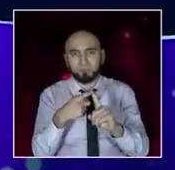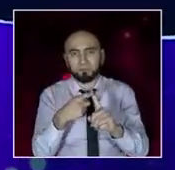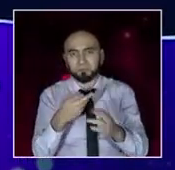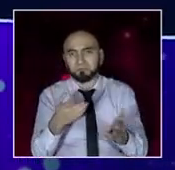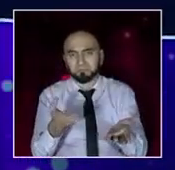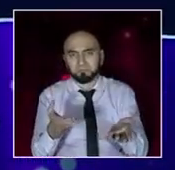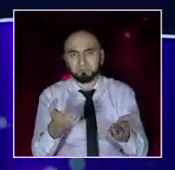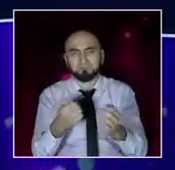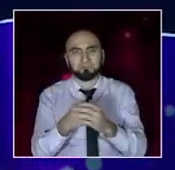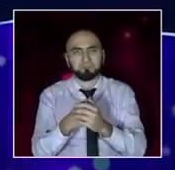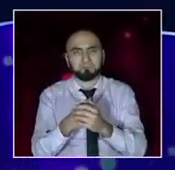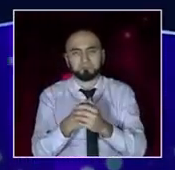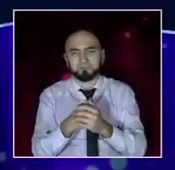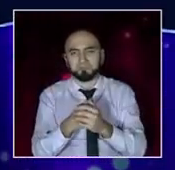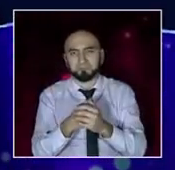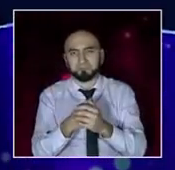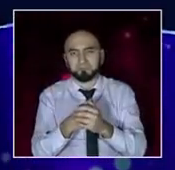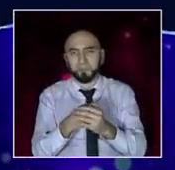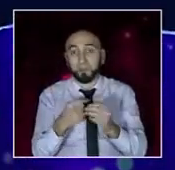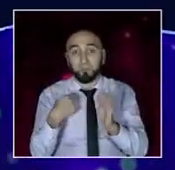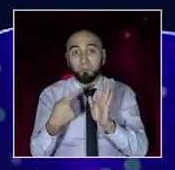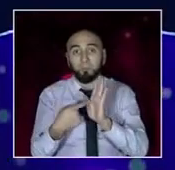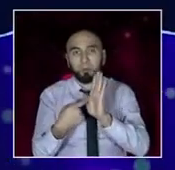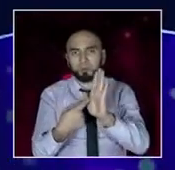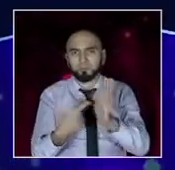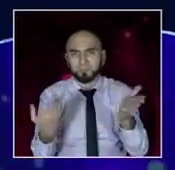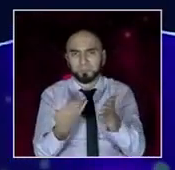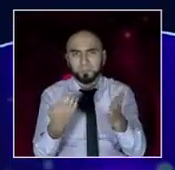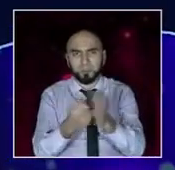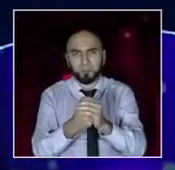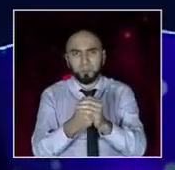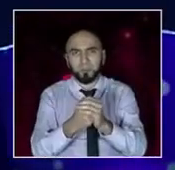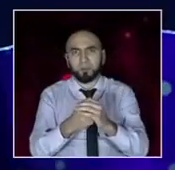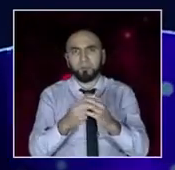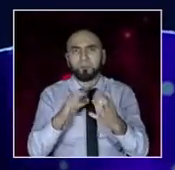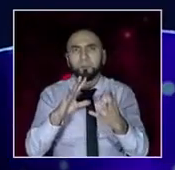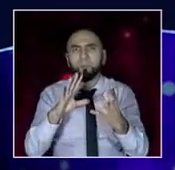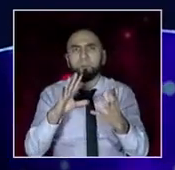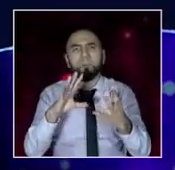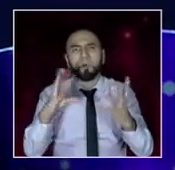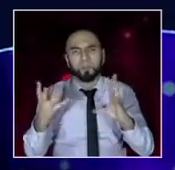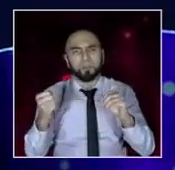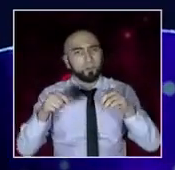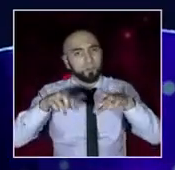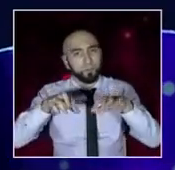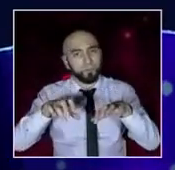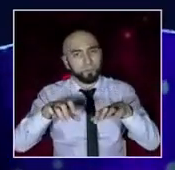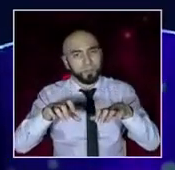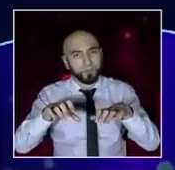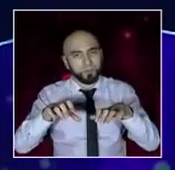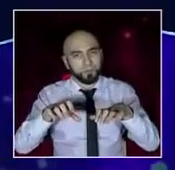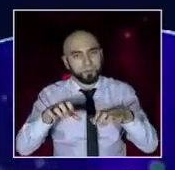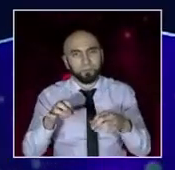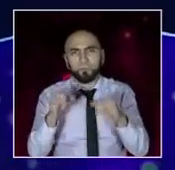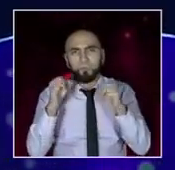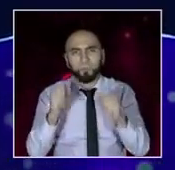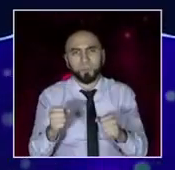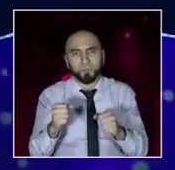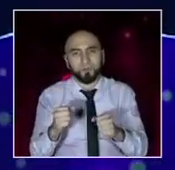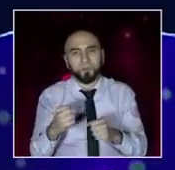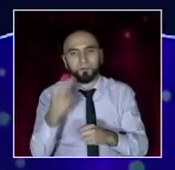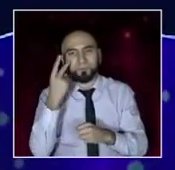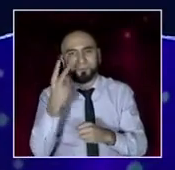también, y lo que mostramos con los modelos computacionales, podemos predecir cómo los